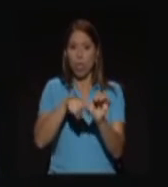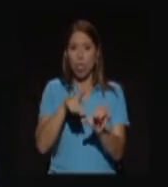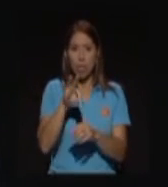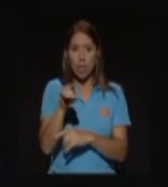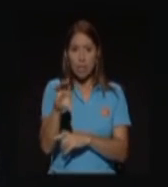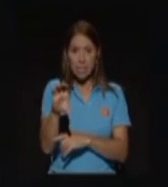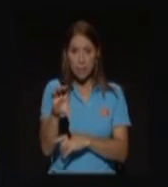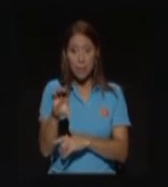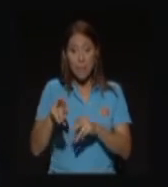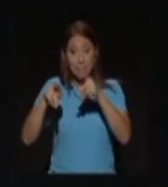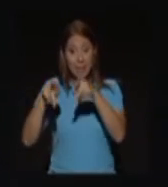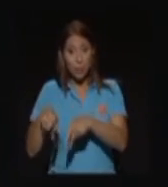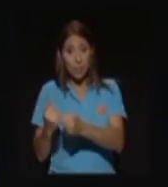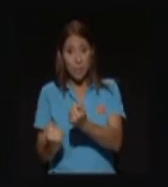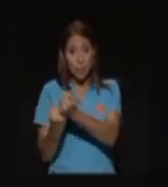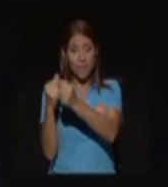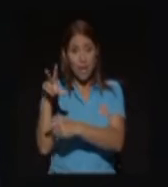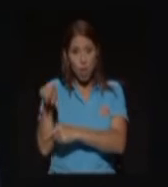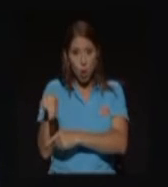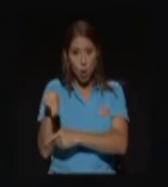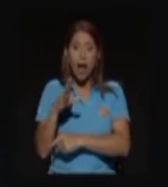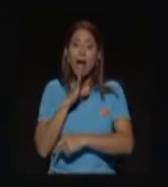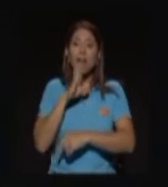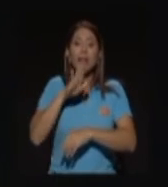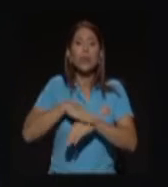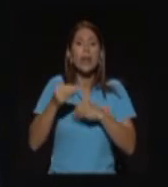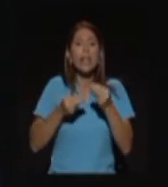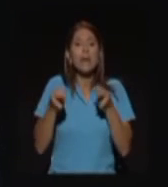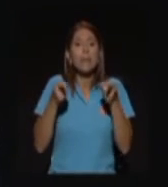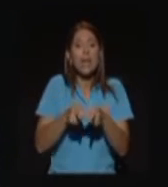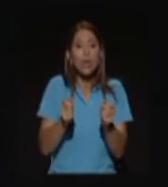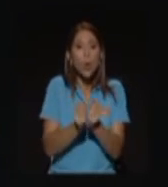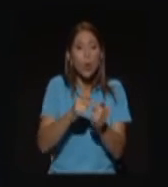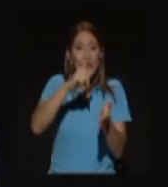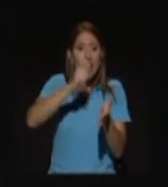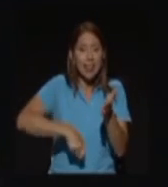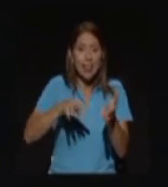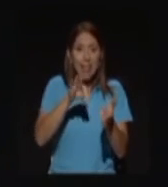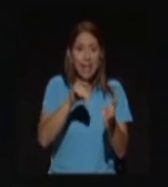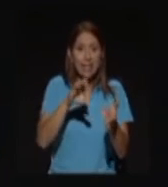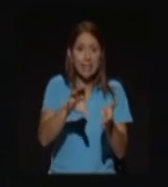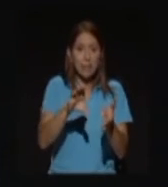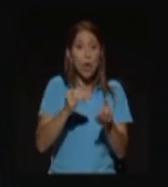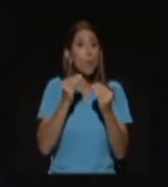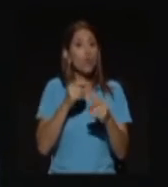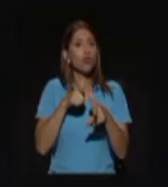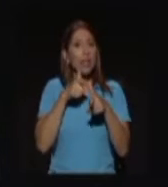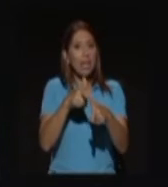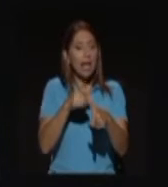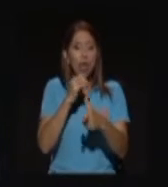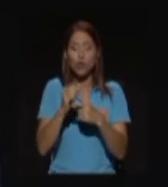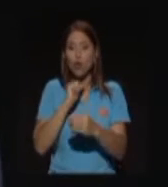argumentos sobre el costo del tratado, muchos de los cuales fueron exagerados o incluso incorrectos, y